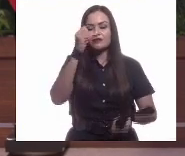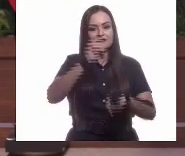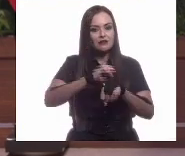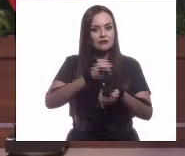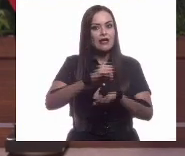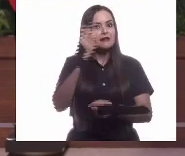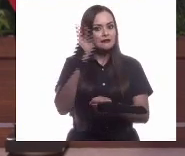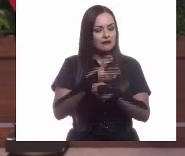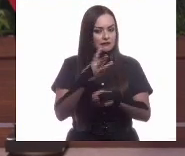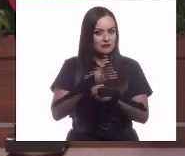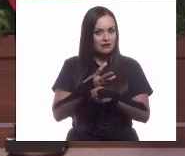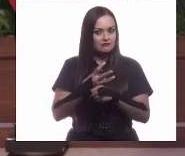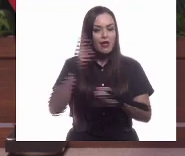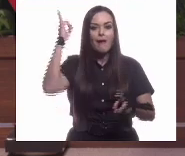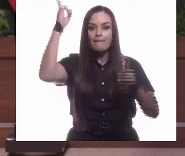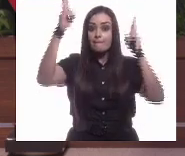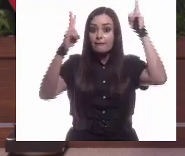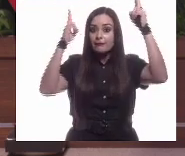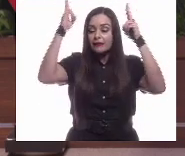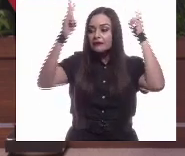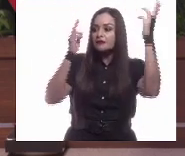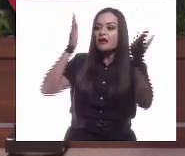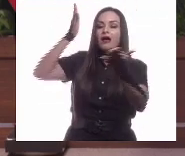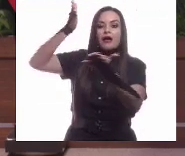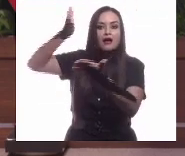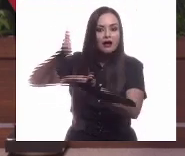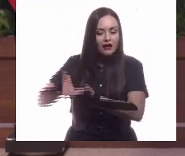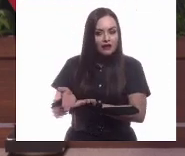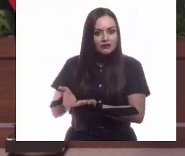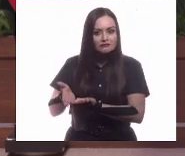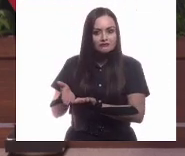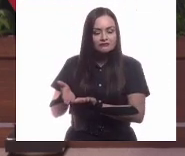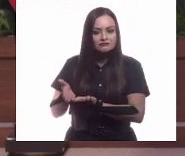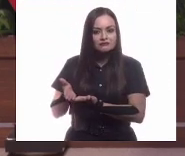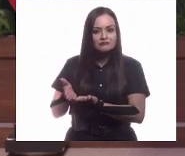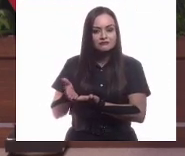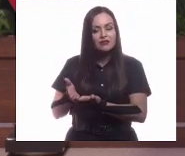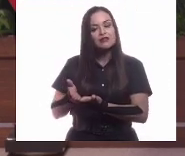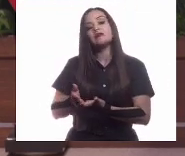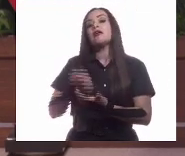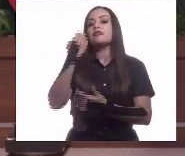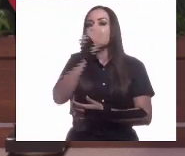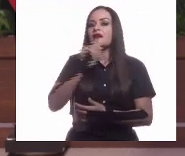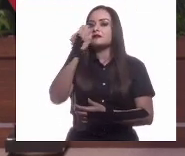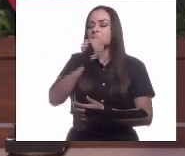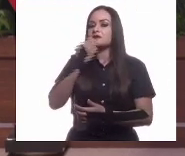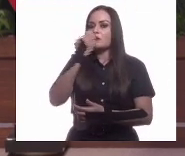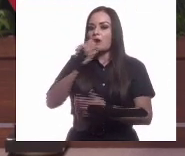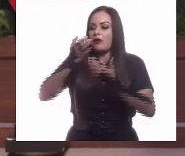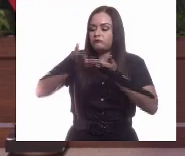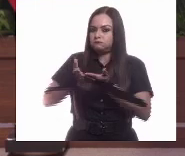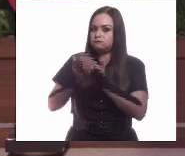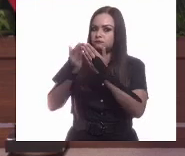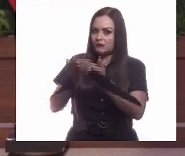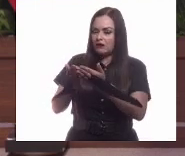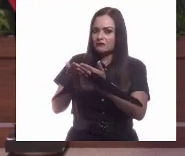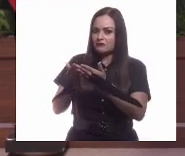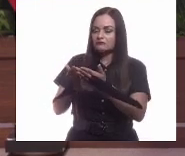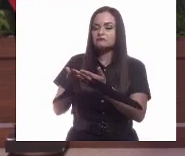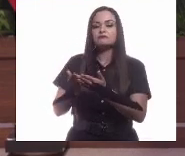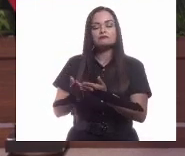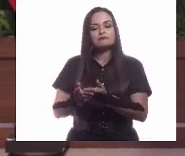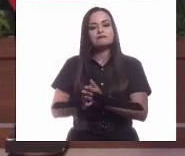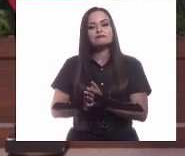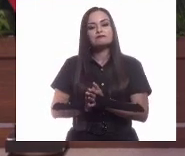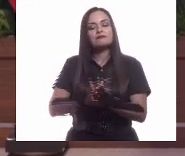secundaria visitaron instalaciones de la zona y de la Escuela de Aviación Naval, que mucho agradezco, por supuesto, a